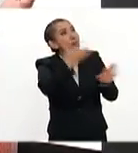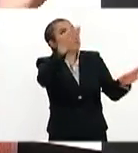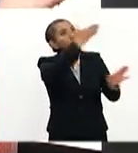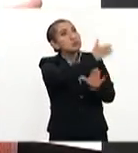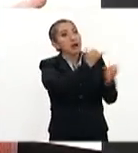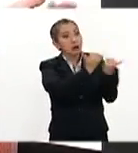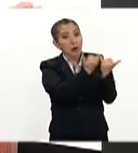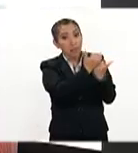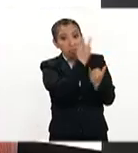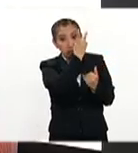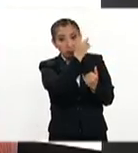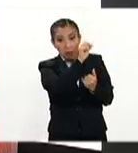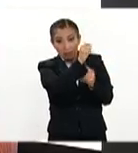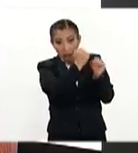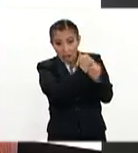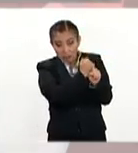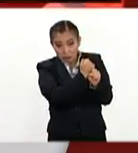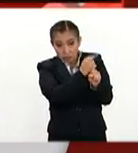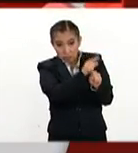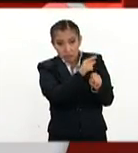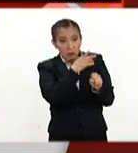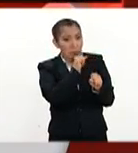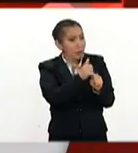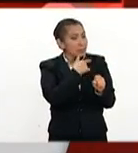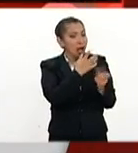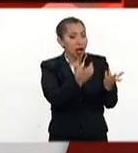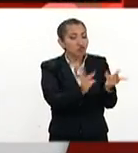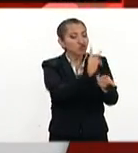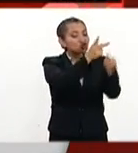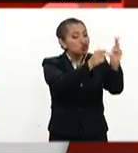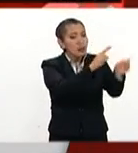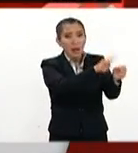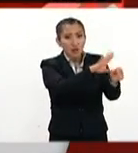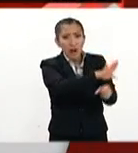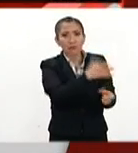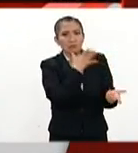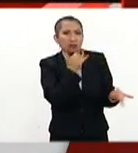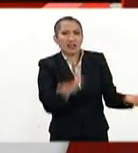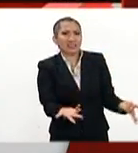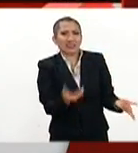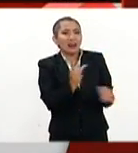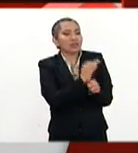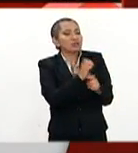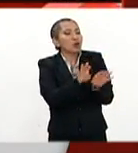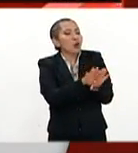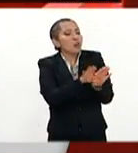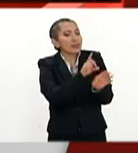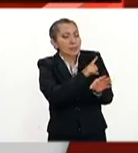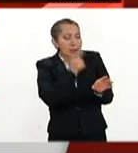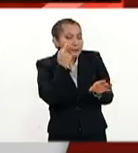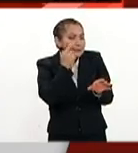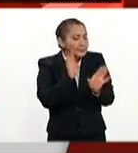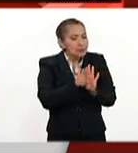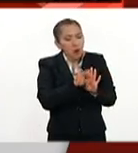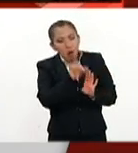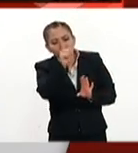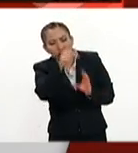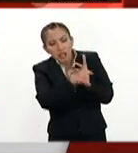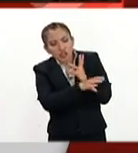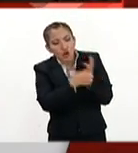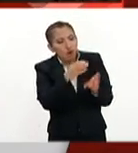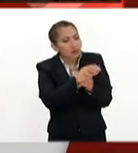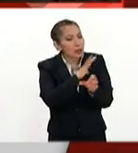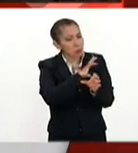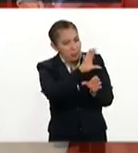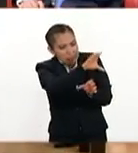hace dos siglos, ¿no?, que la gente ya no puede tener sus huertas, sus cosechas. Entonces, definitivamente tenemos que echar mano de muchas